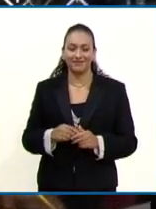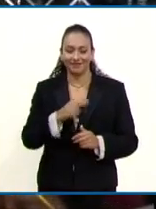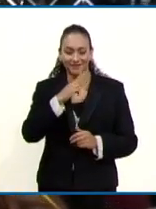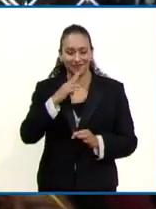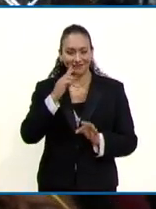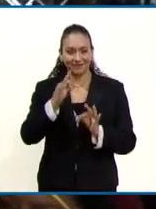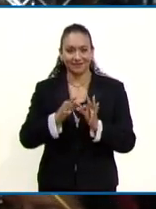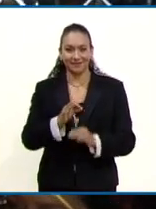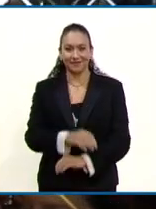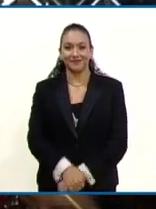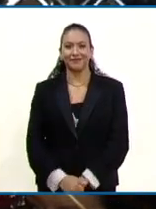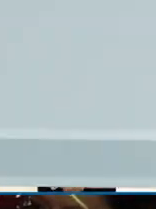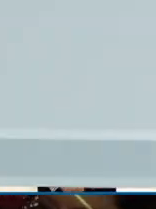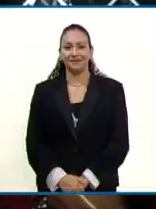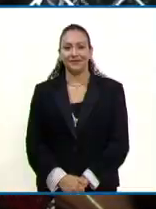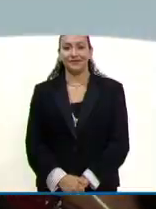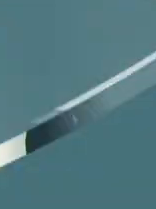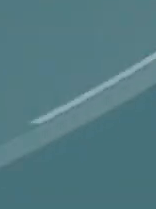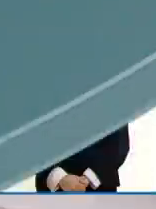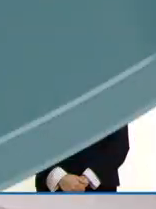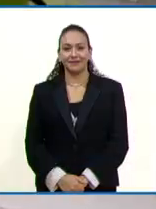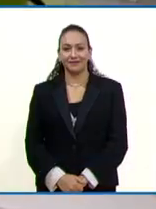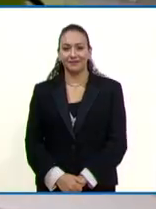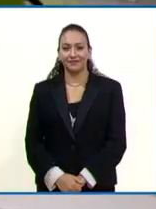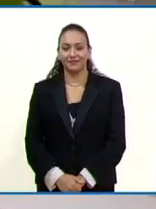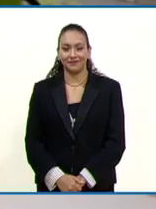Carlos González.